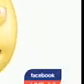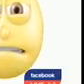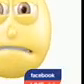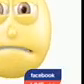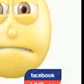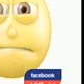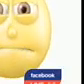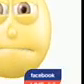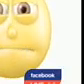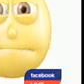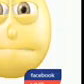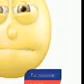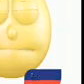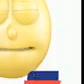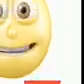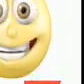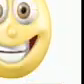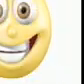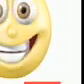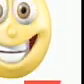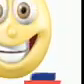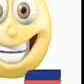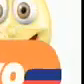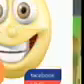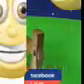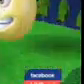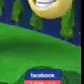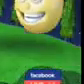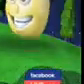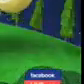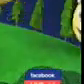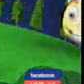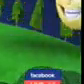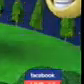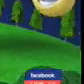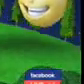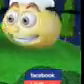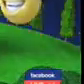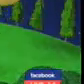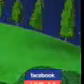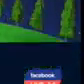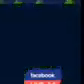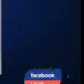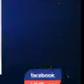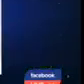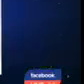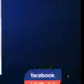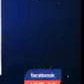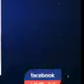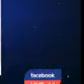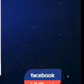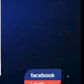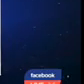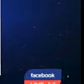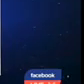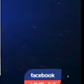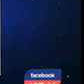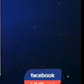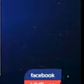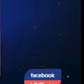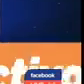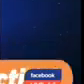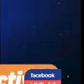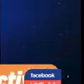Para un día sin tos, Palagrip efectivo. Y cuando vayas a dormir, prueba Palagrip